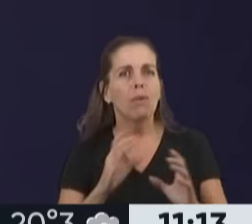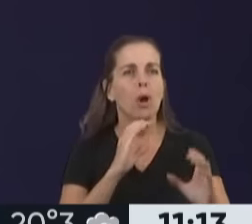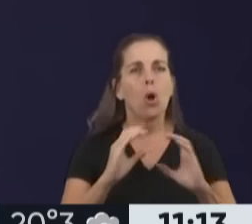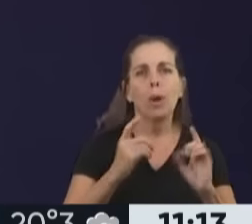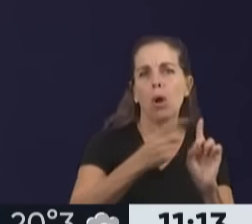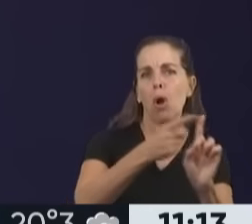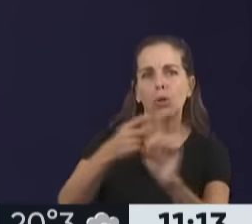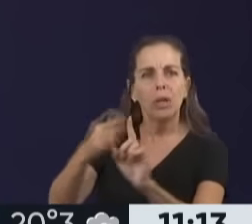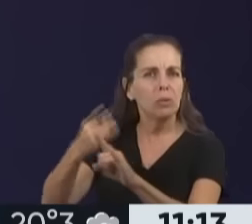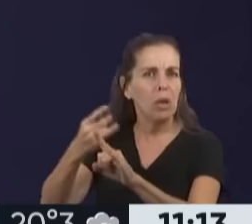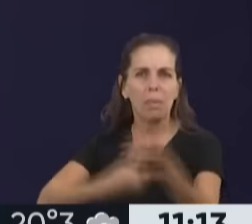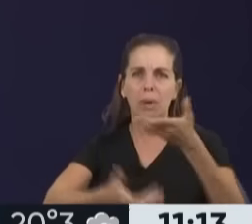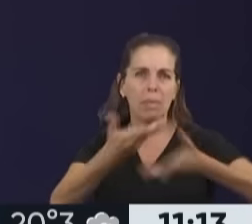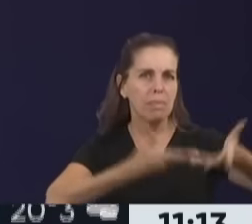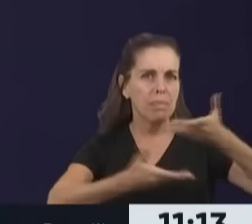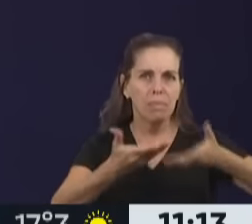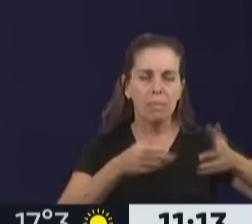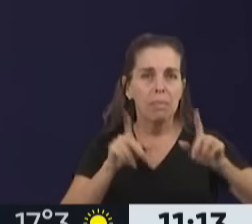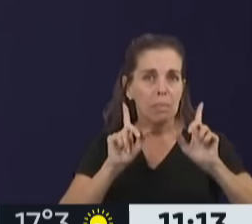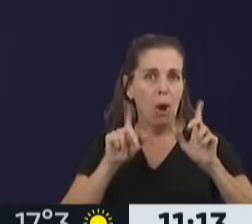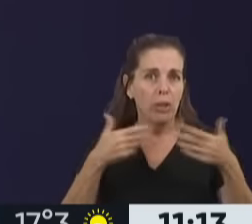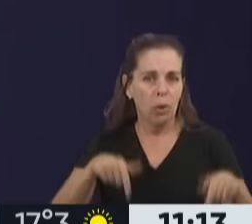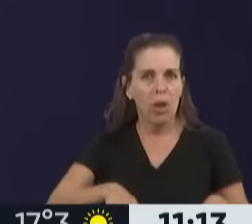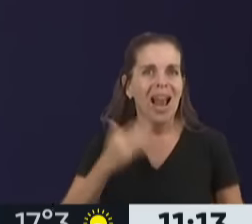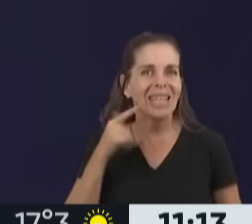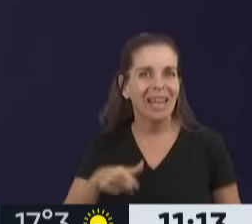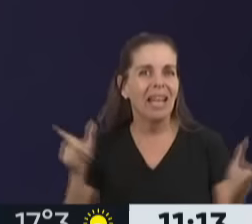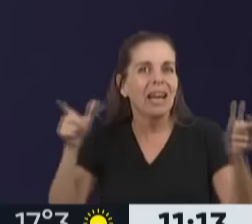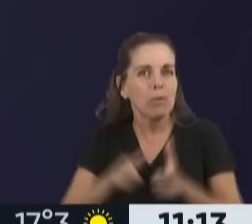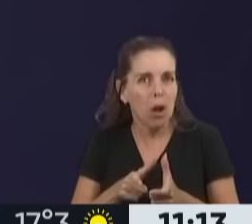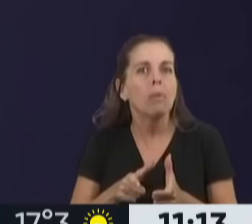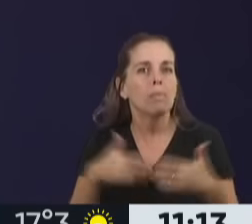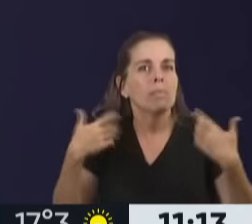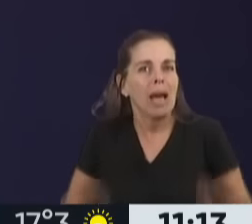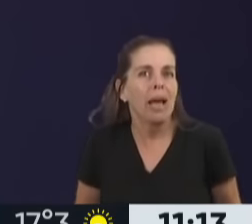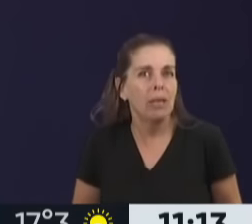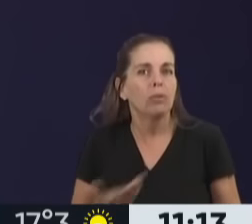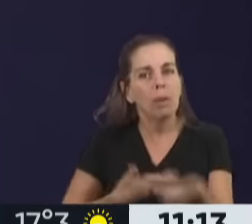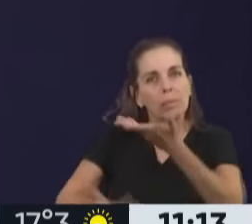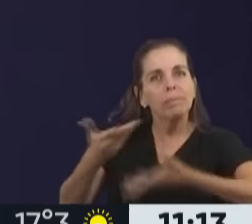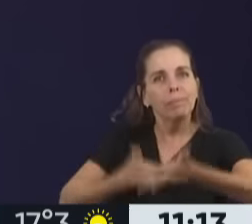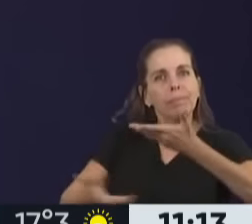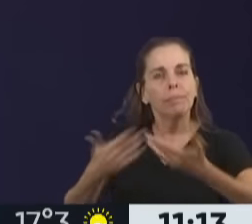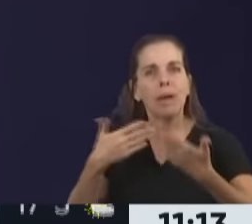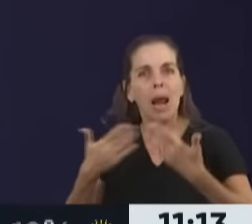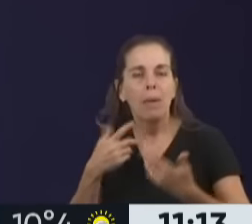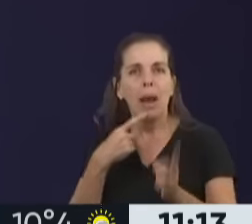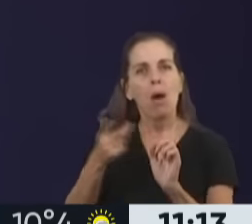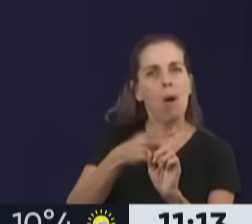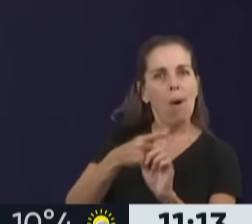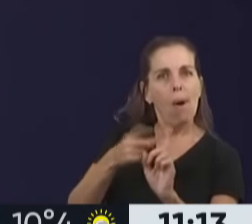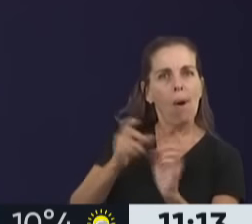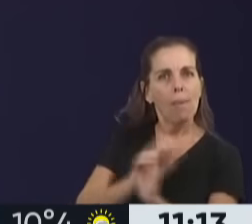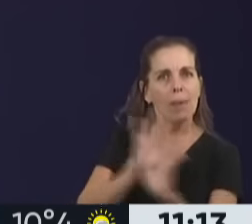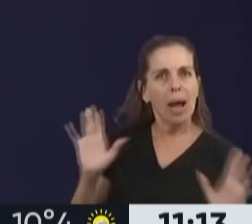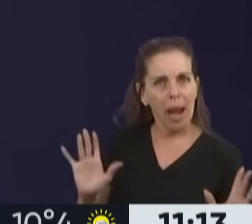reunión es parte de parte de ese de ese intento de entendernos con todos los sectores y de y de por supuesto vivir